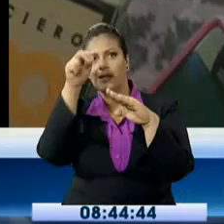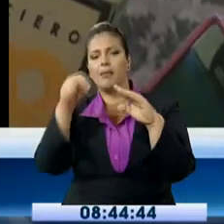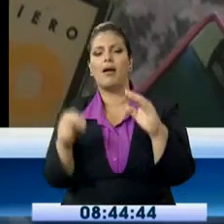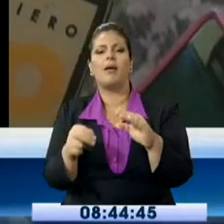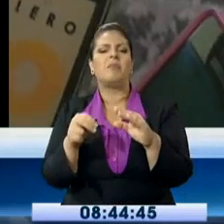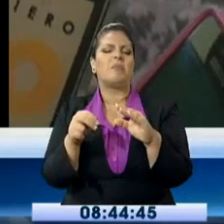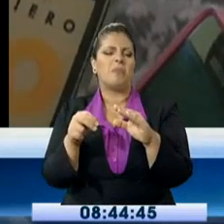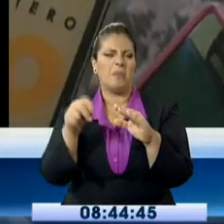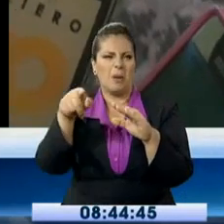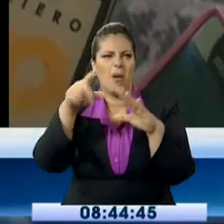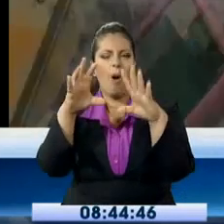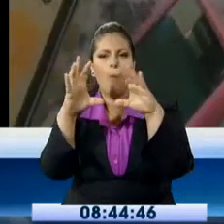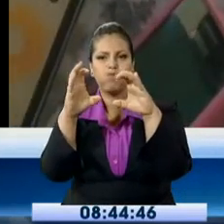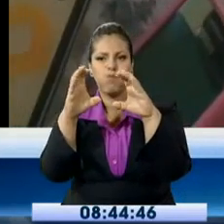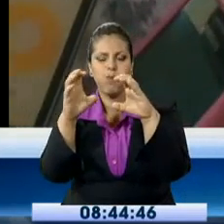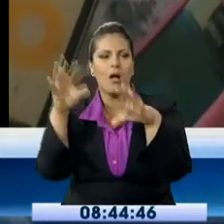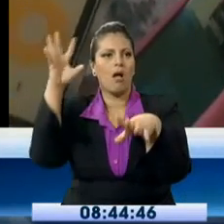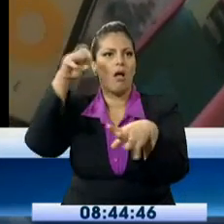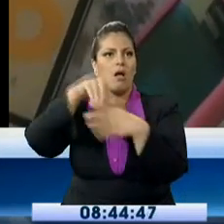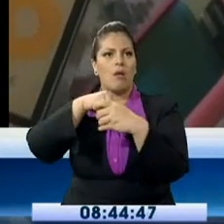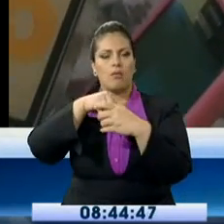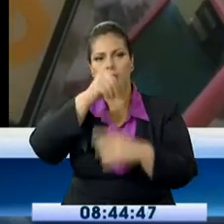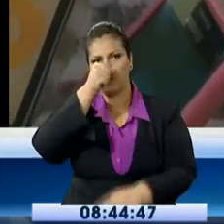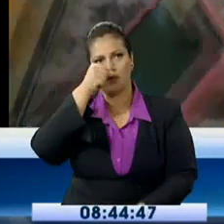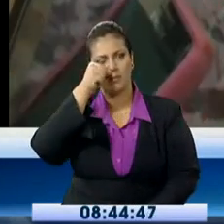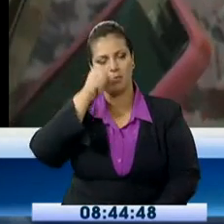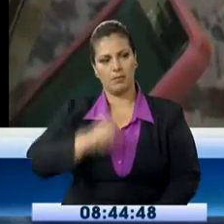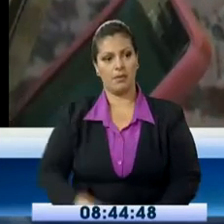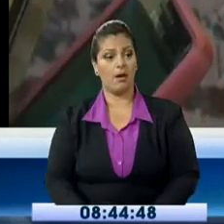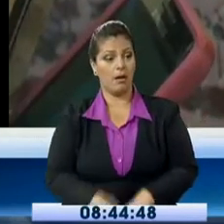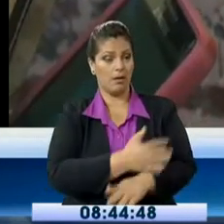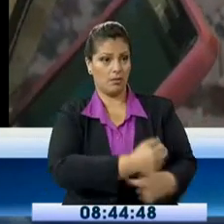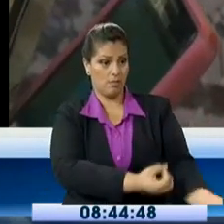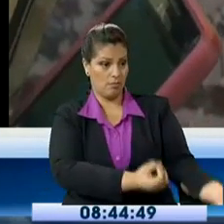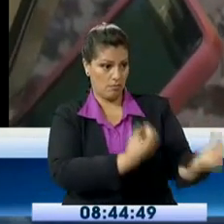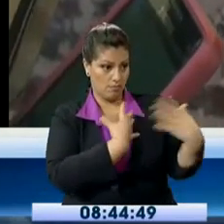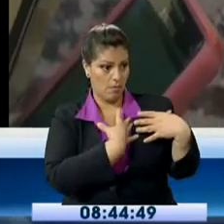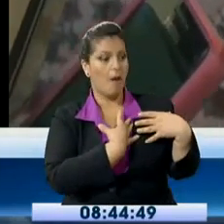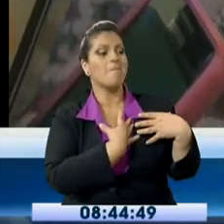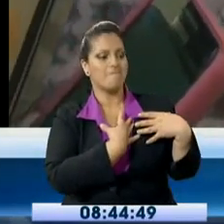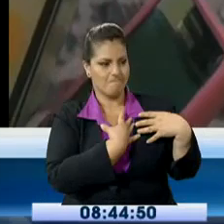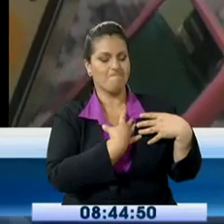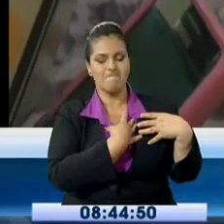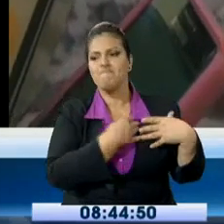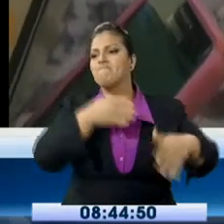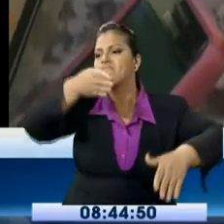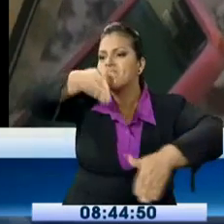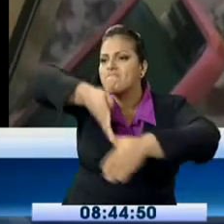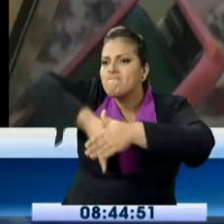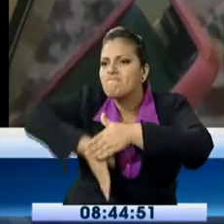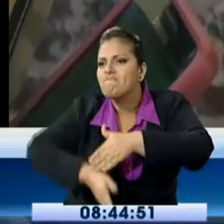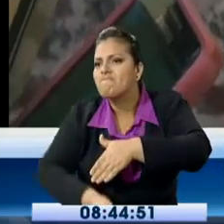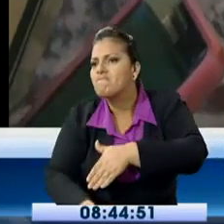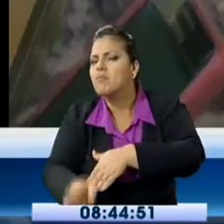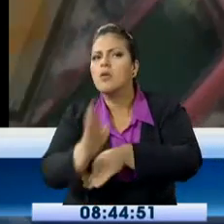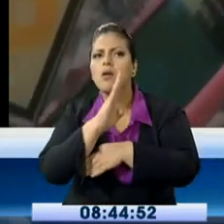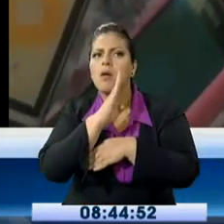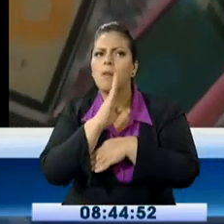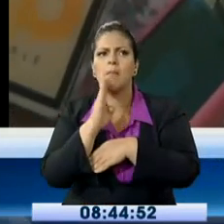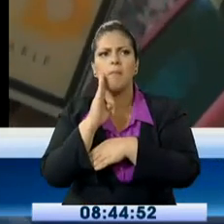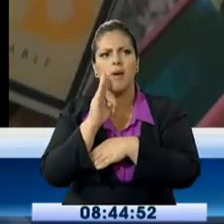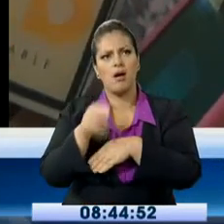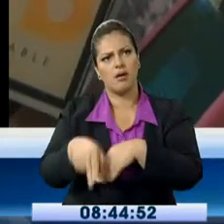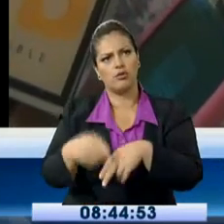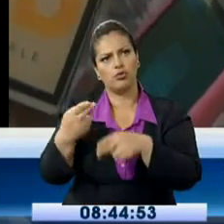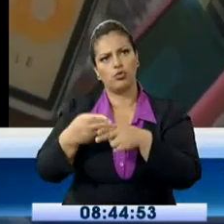vez obtenida la información, y se ingresó a este bar denominado Charlie, y en el interior, en el segundo piso, se pudo encontrar